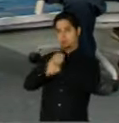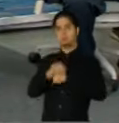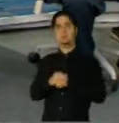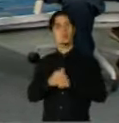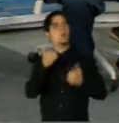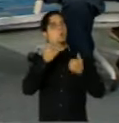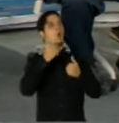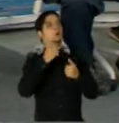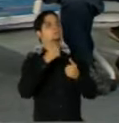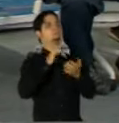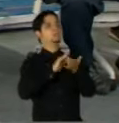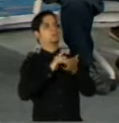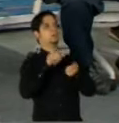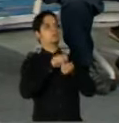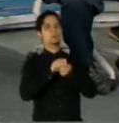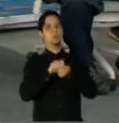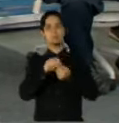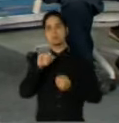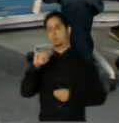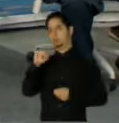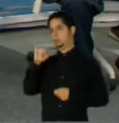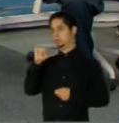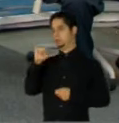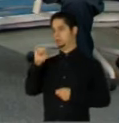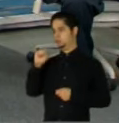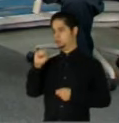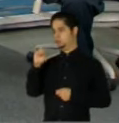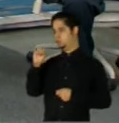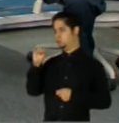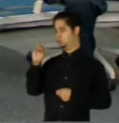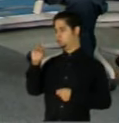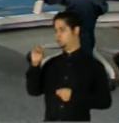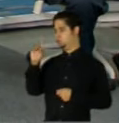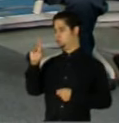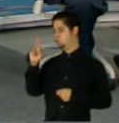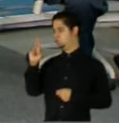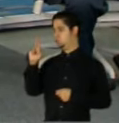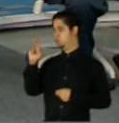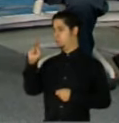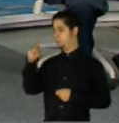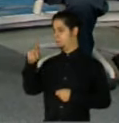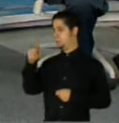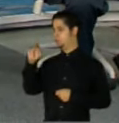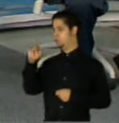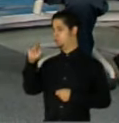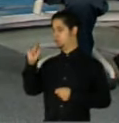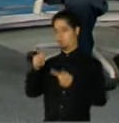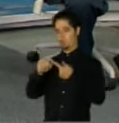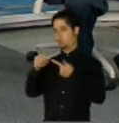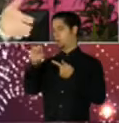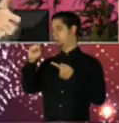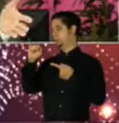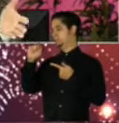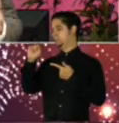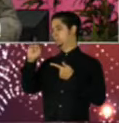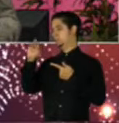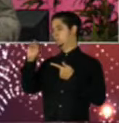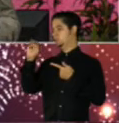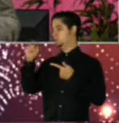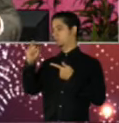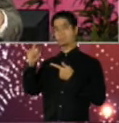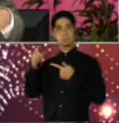específicamente desea conocer? Hidroxicloroquina, por ejemplo, sí, Plaquenil, el Citromax, sí, o el CPAC, que son es la combinación, sí, que se está tratando